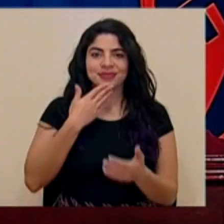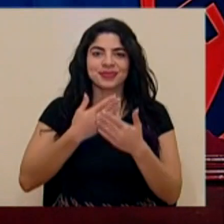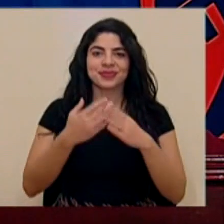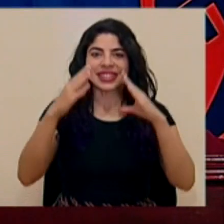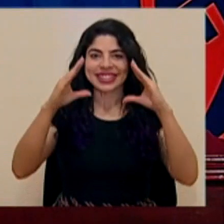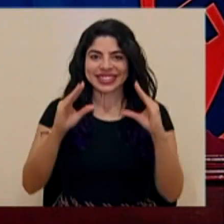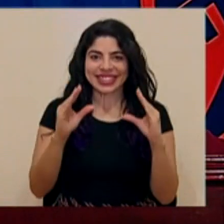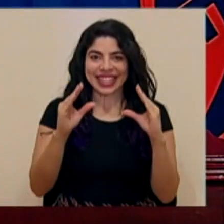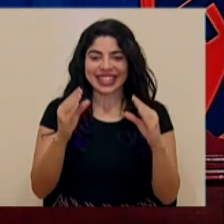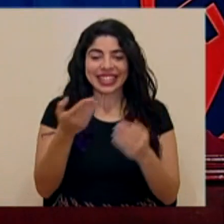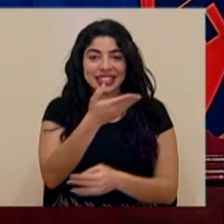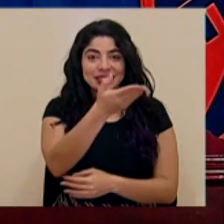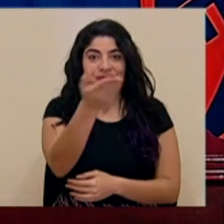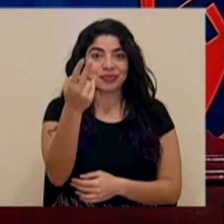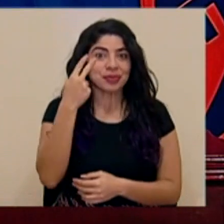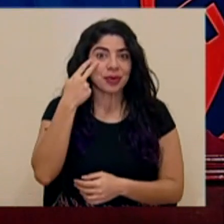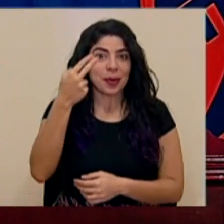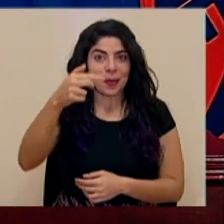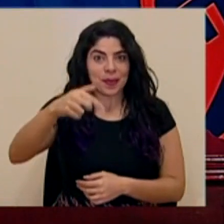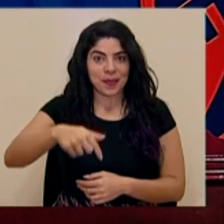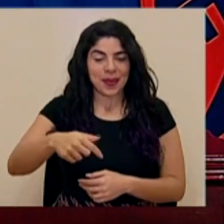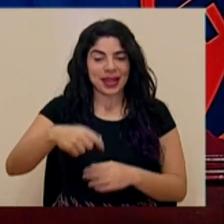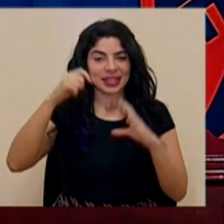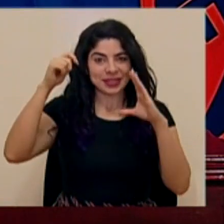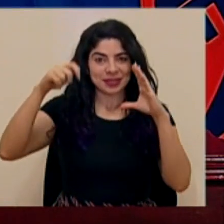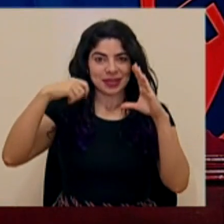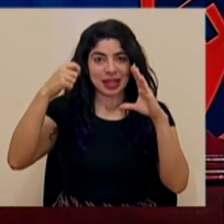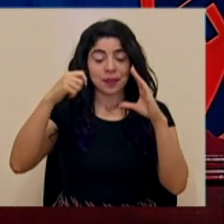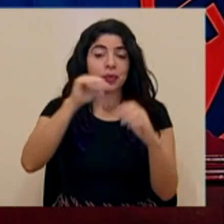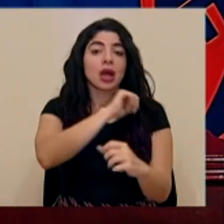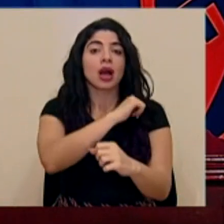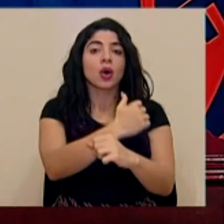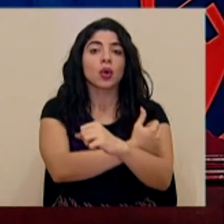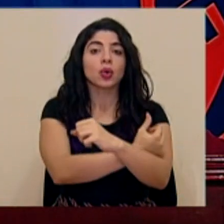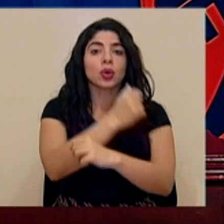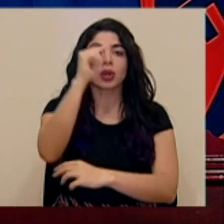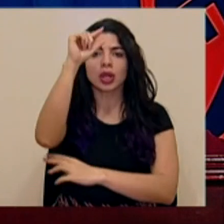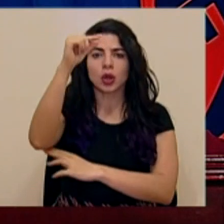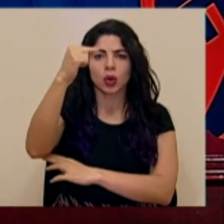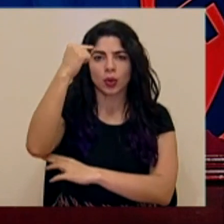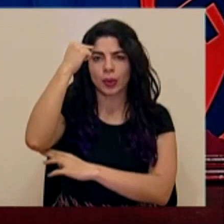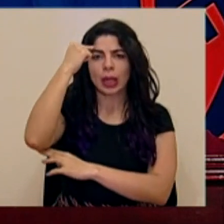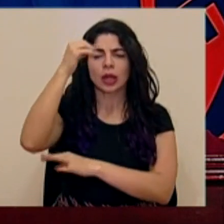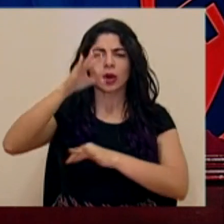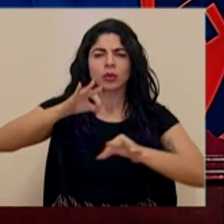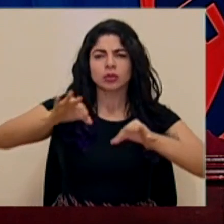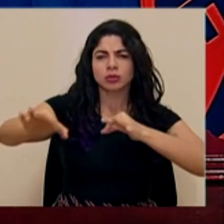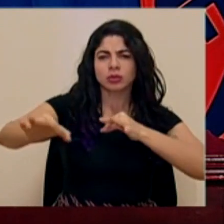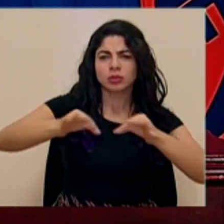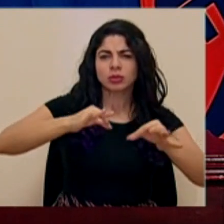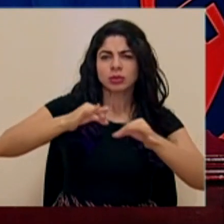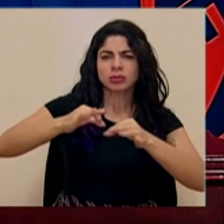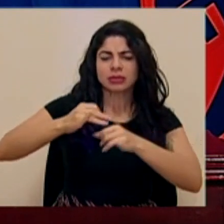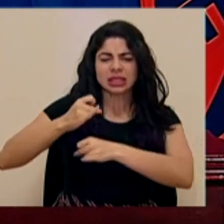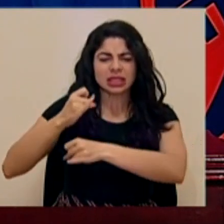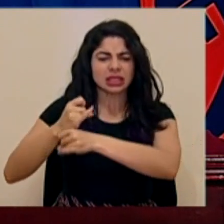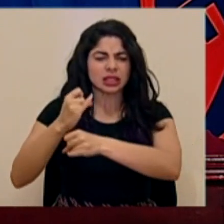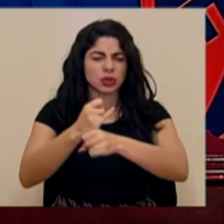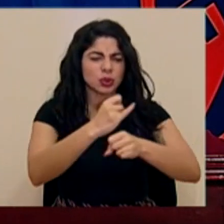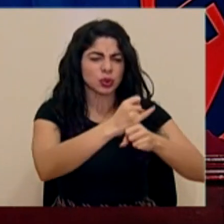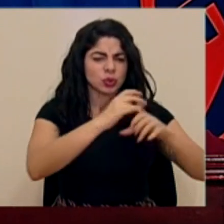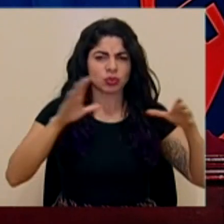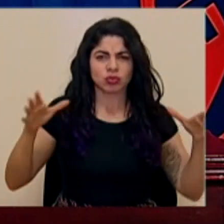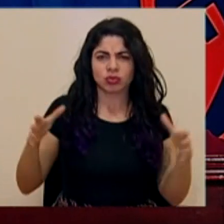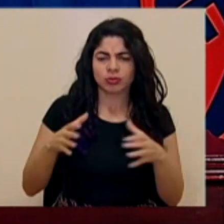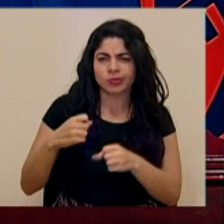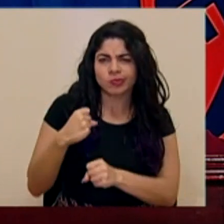Muy buenas tardes a quienes nos sintonizan en esta transmisión en donde las autoridades de gobierno detallan el trabajo interinstitucional